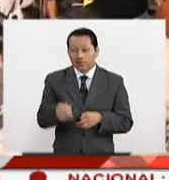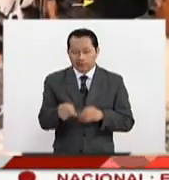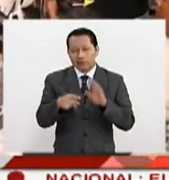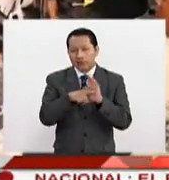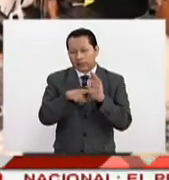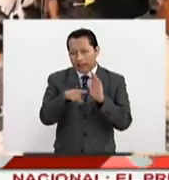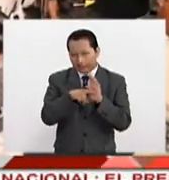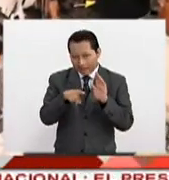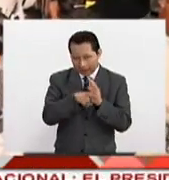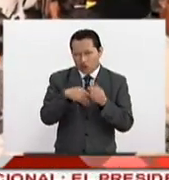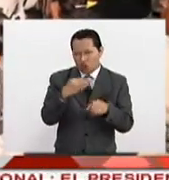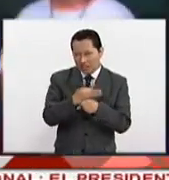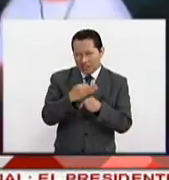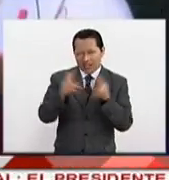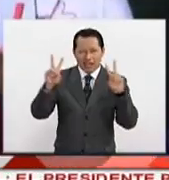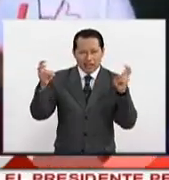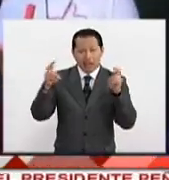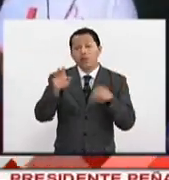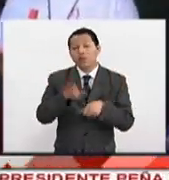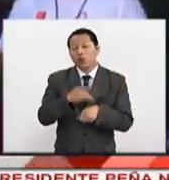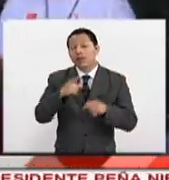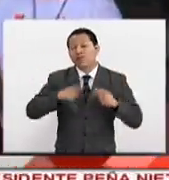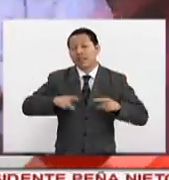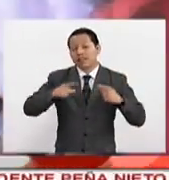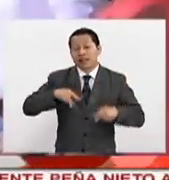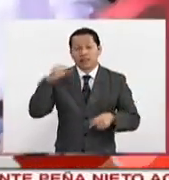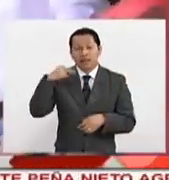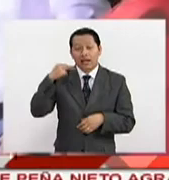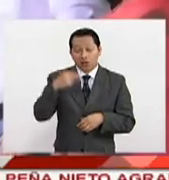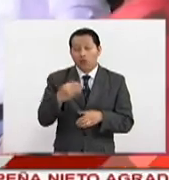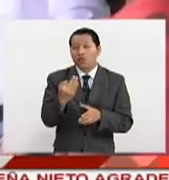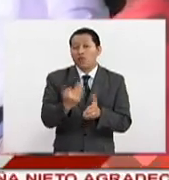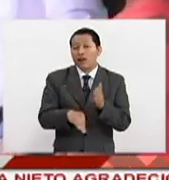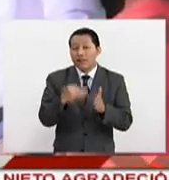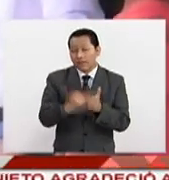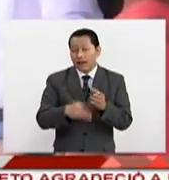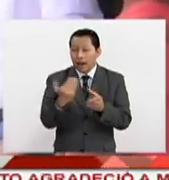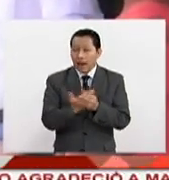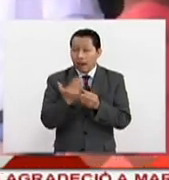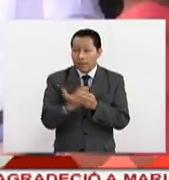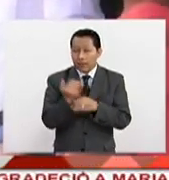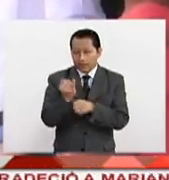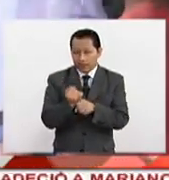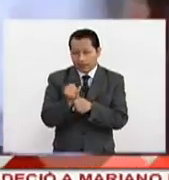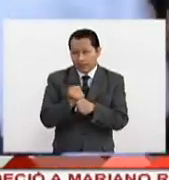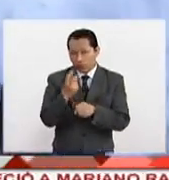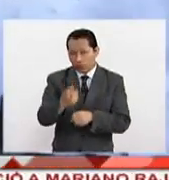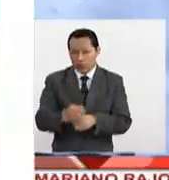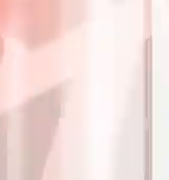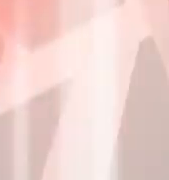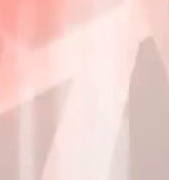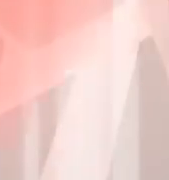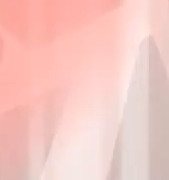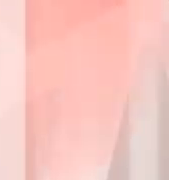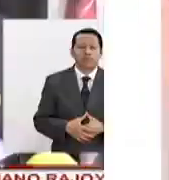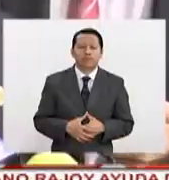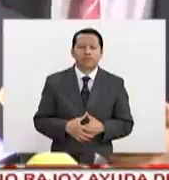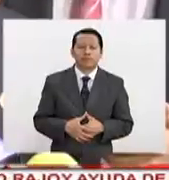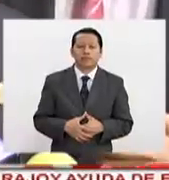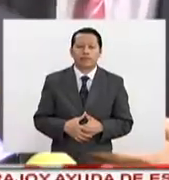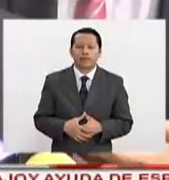negativo, en virtud de que la Fiscalía de Veracruz no concluyó las carpetas de investigación de este caso.